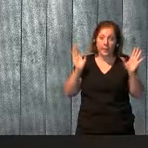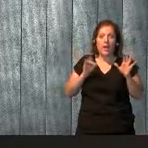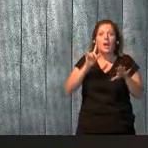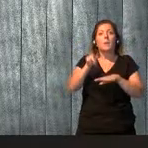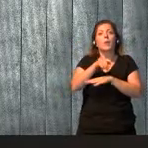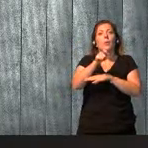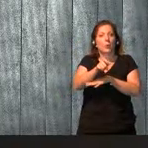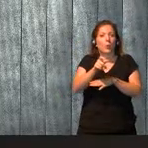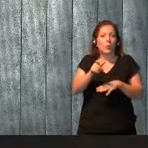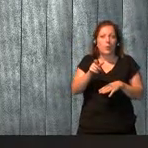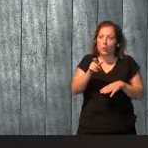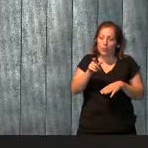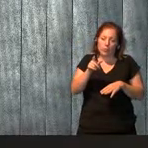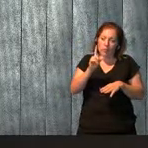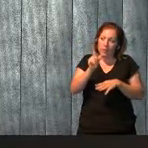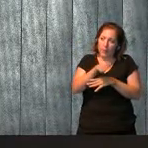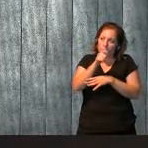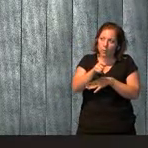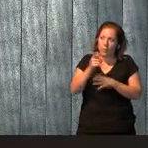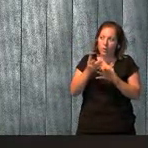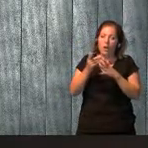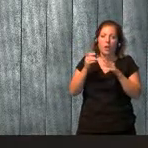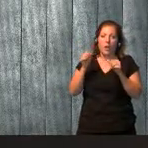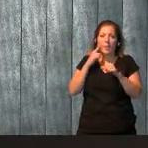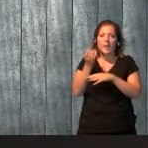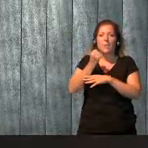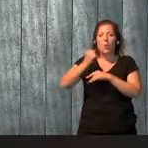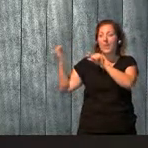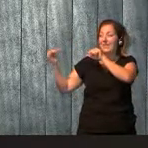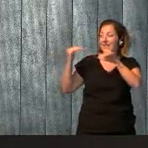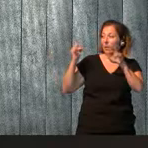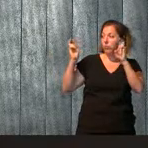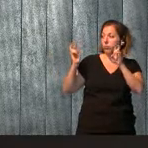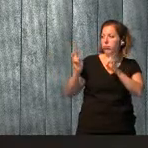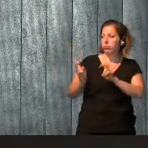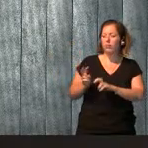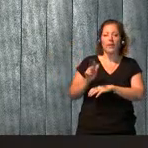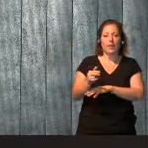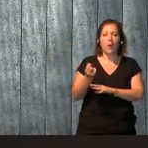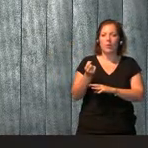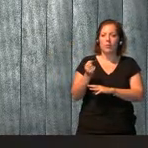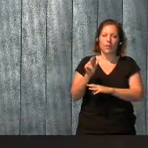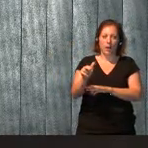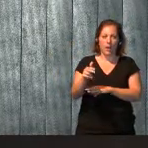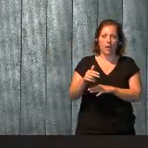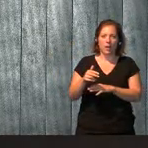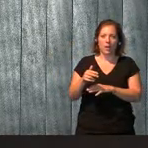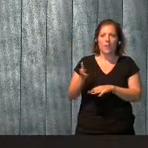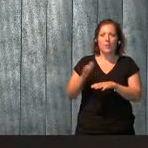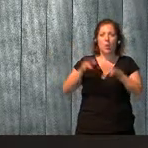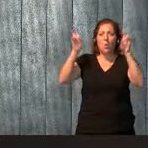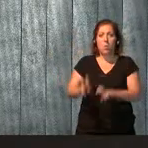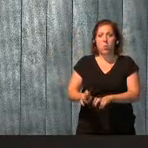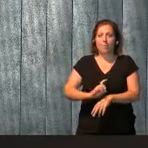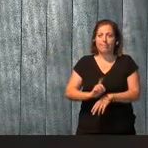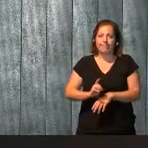la migración hacia Bogotá va a disminuir, pero no en las proporciones que quisiéramos, porque sigue